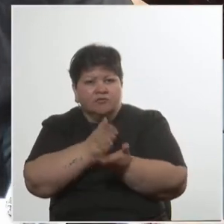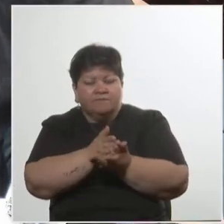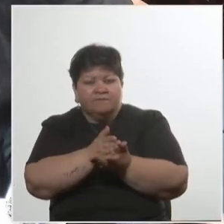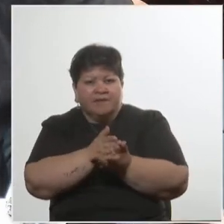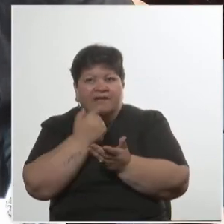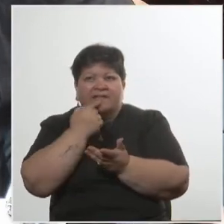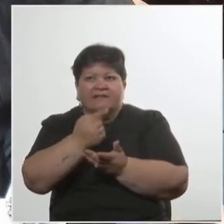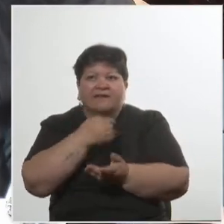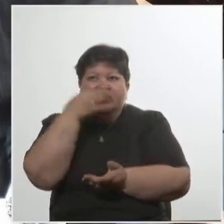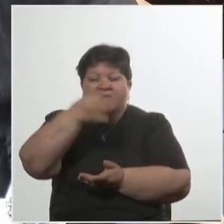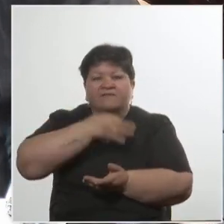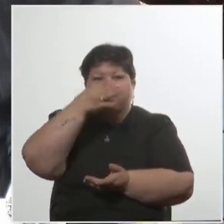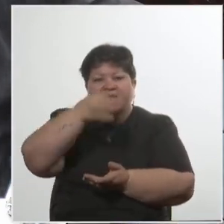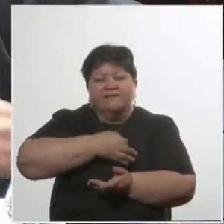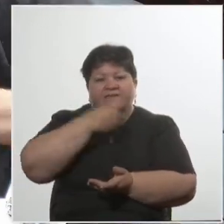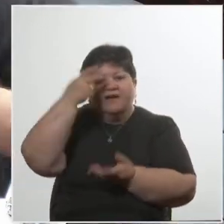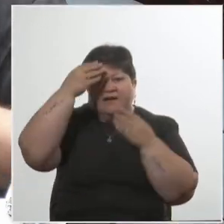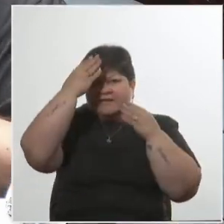el paraninfo